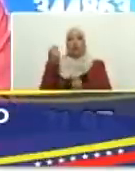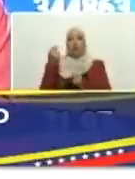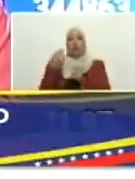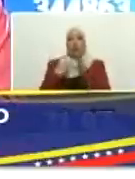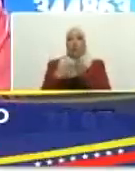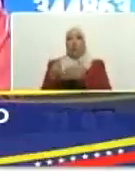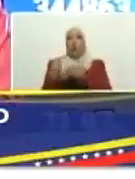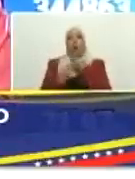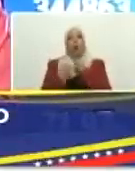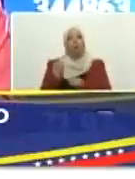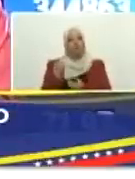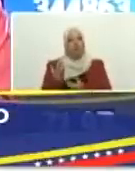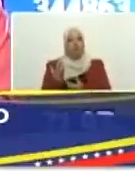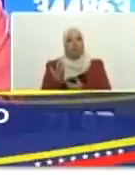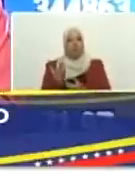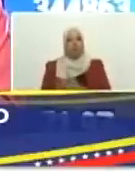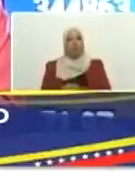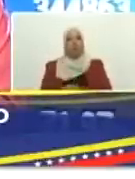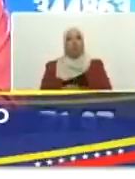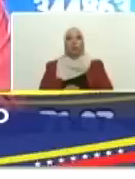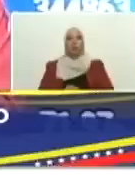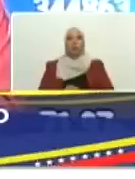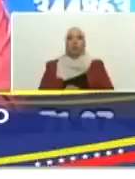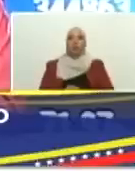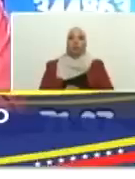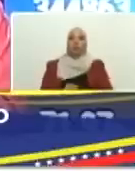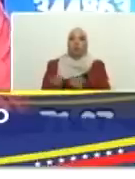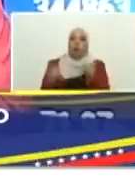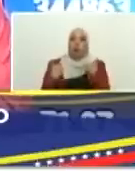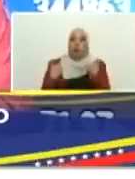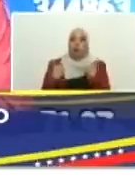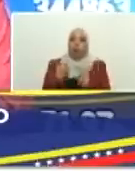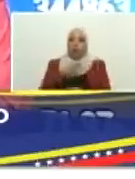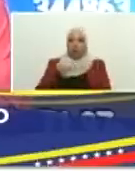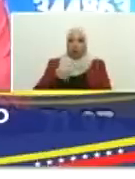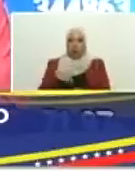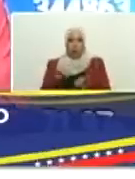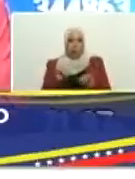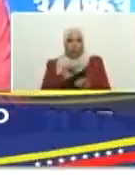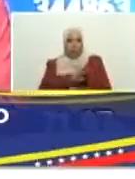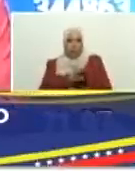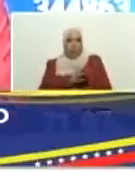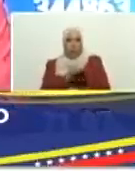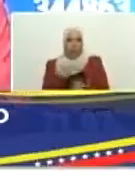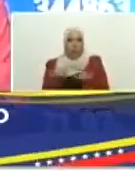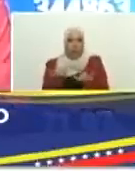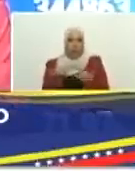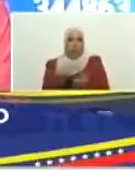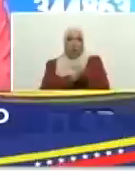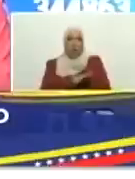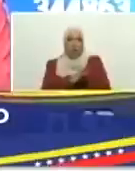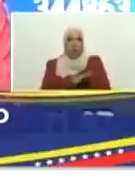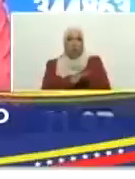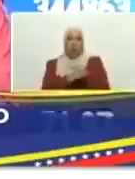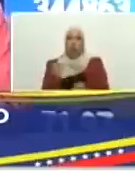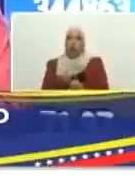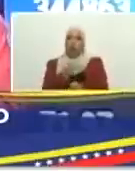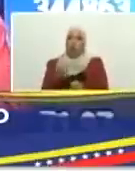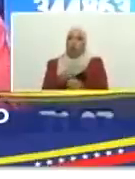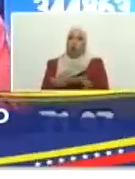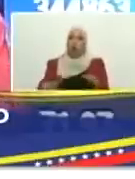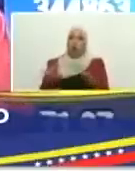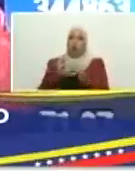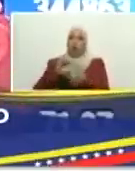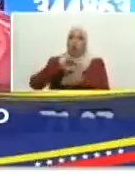¿Cómo saldremos adelante? Con esfuerzo propio, con perseverancia, con trabajo, con unión